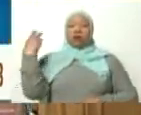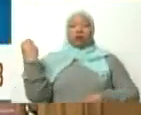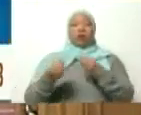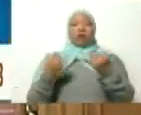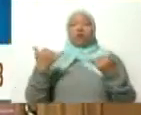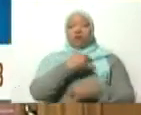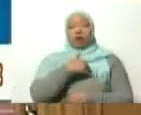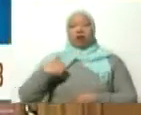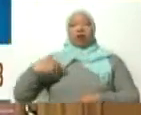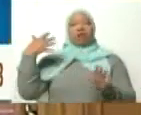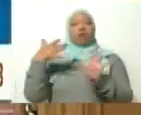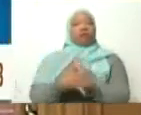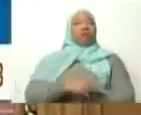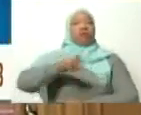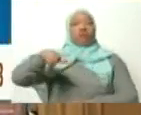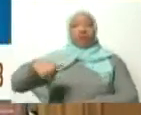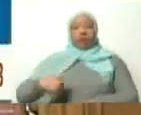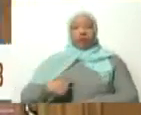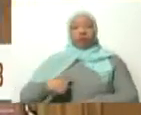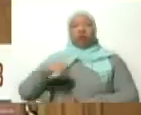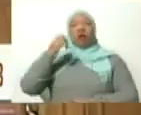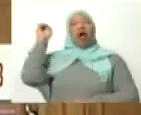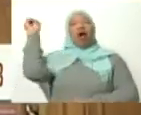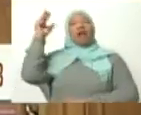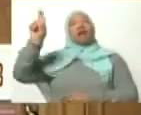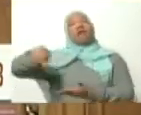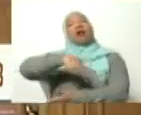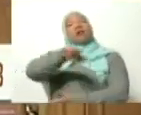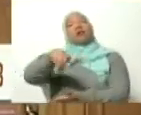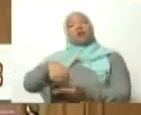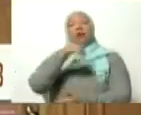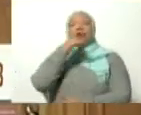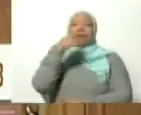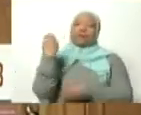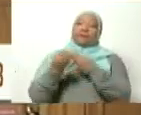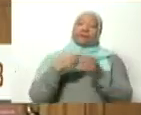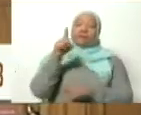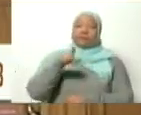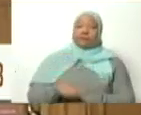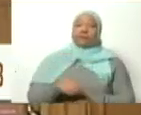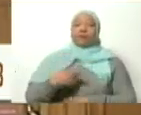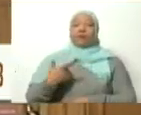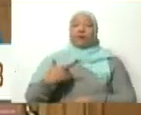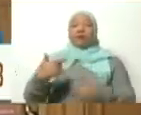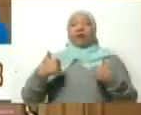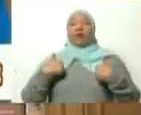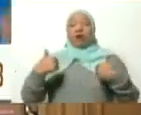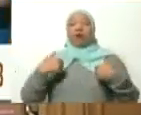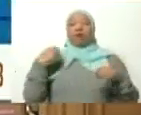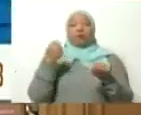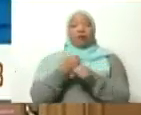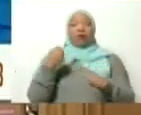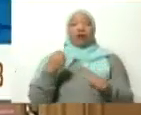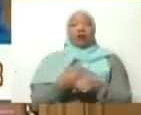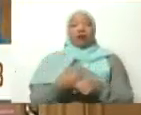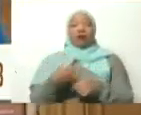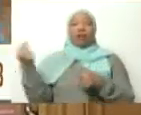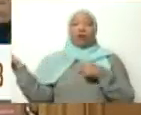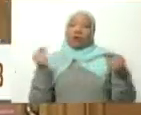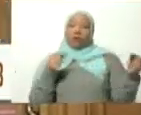quiero significar aquí, frente a esta Asamblea Nacional, que ustedes han sido también un factor determinante mediante el